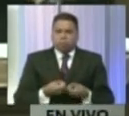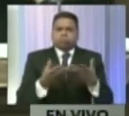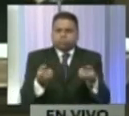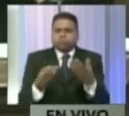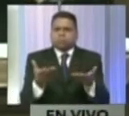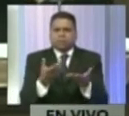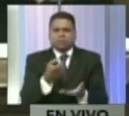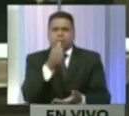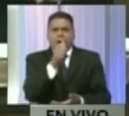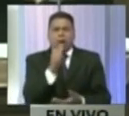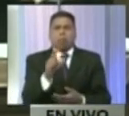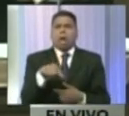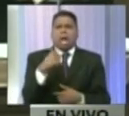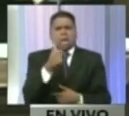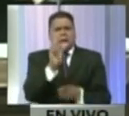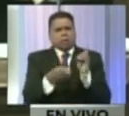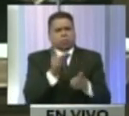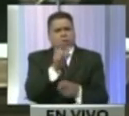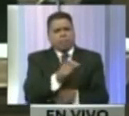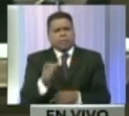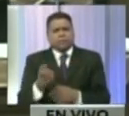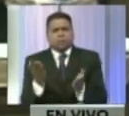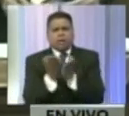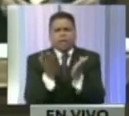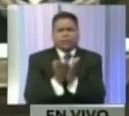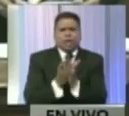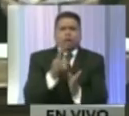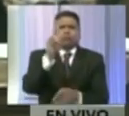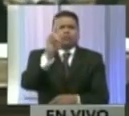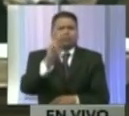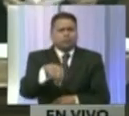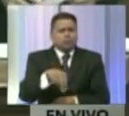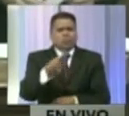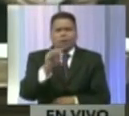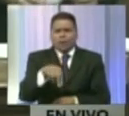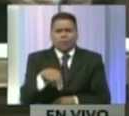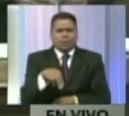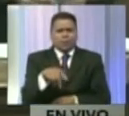que se dedican la vida a estudiar y nunca han gobernado.